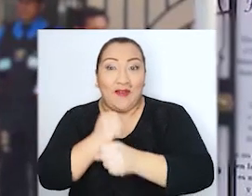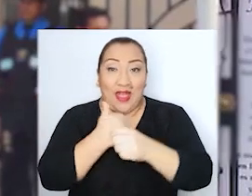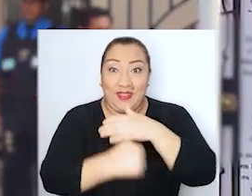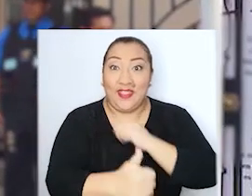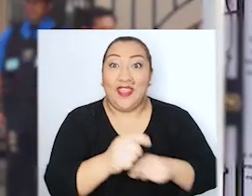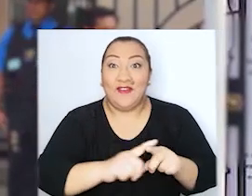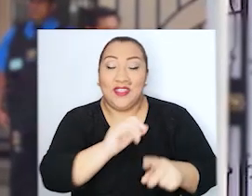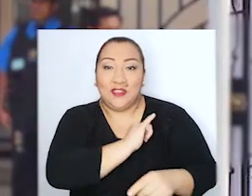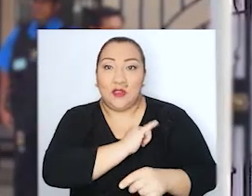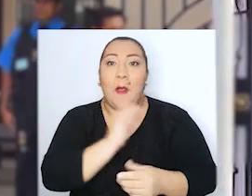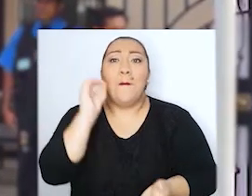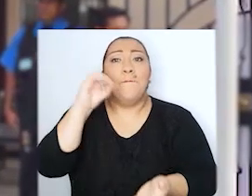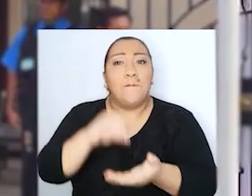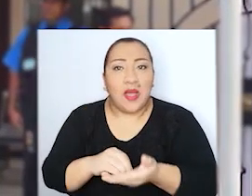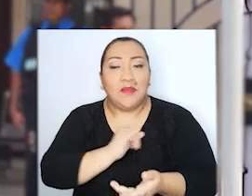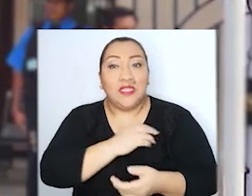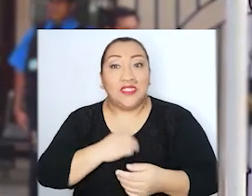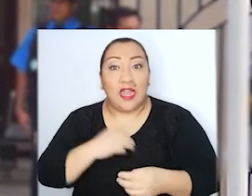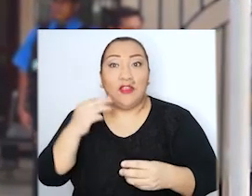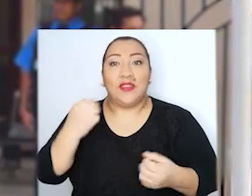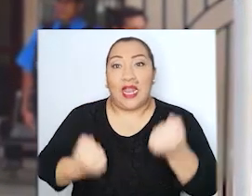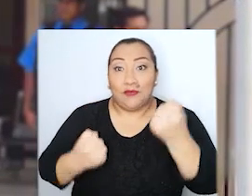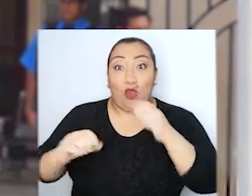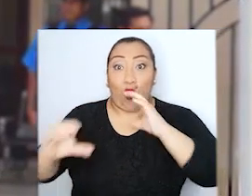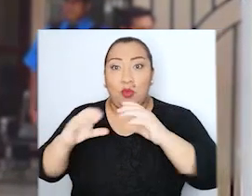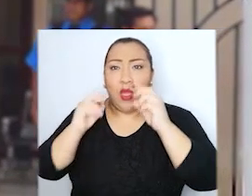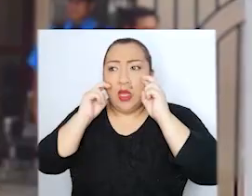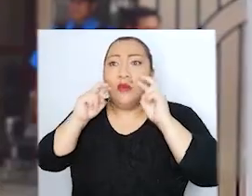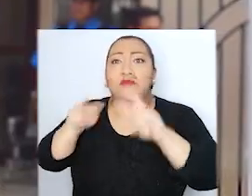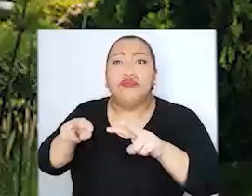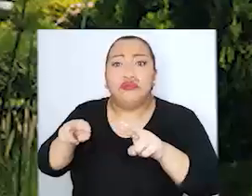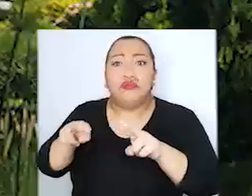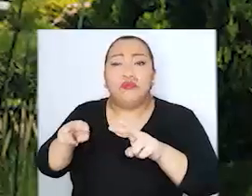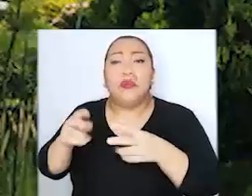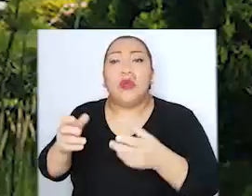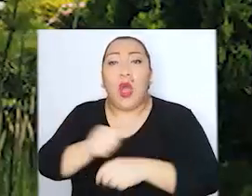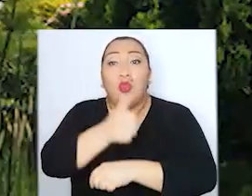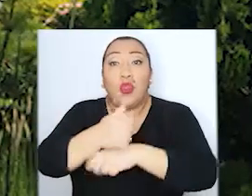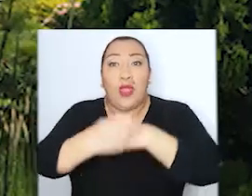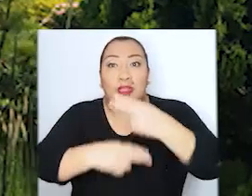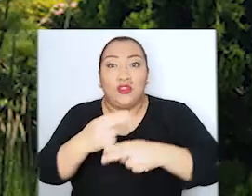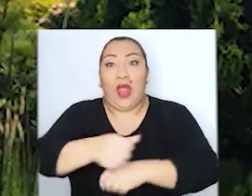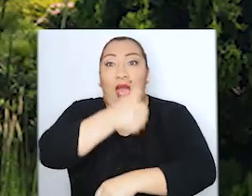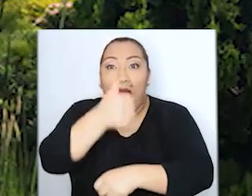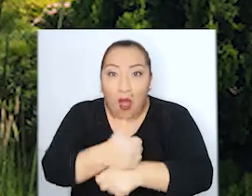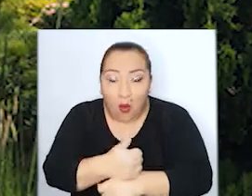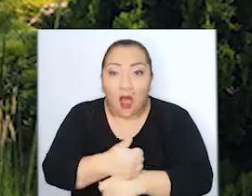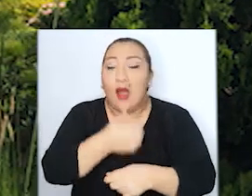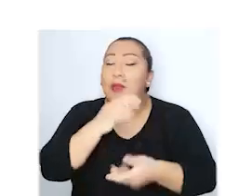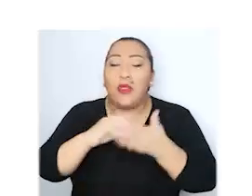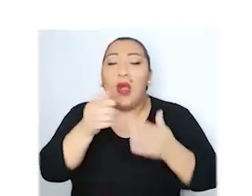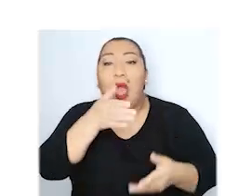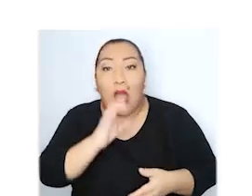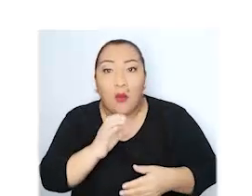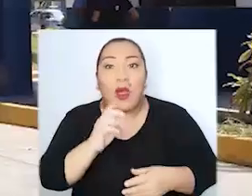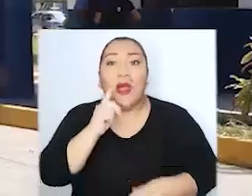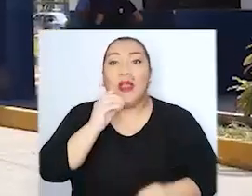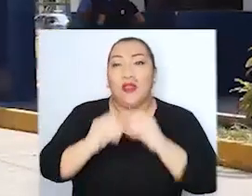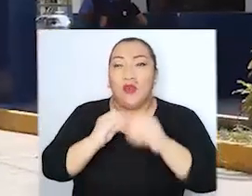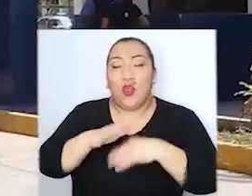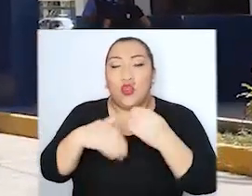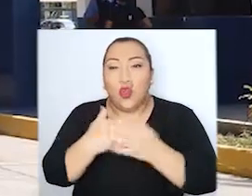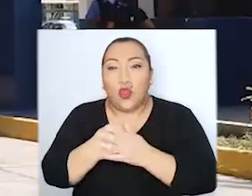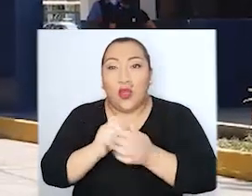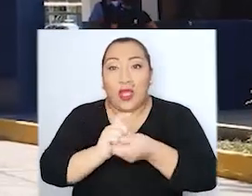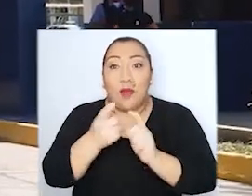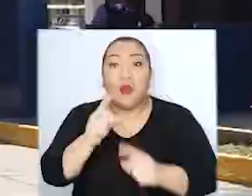se intervendrá el Ministerio de Transportes y Comunicaciones, la Autoridad Nacional del Agua, la Autoridad para la Reconstrucción con Cambios y la